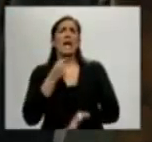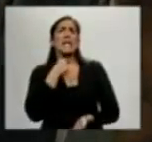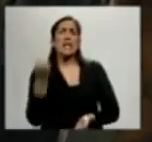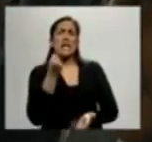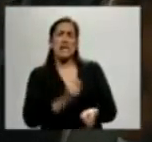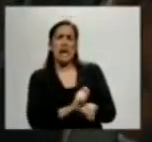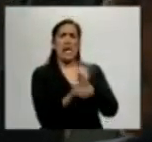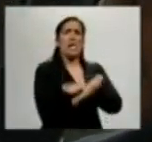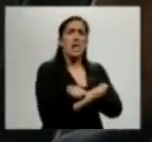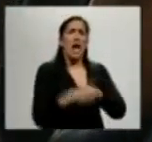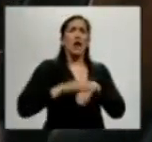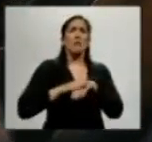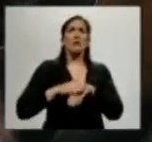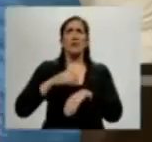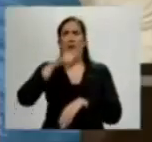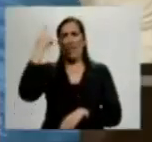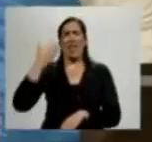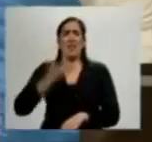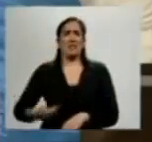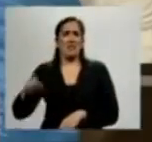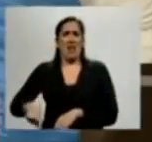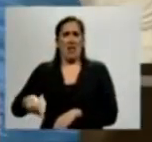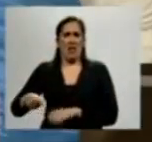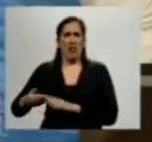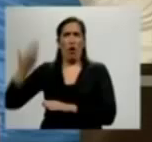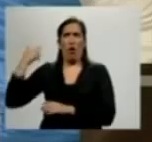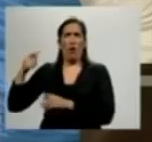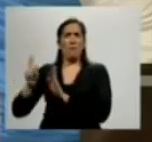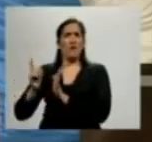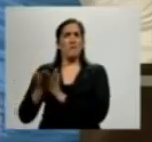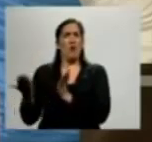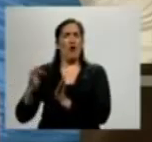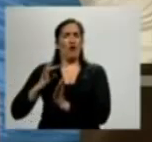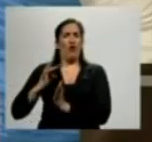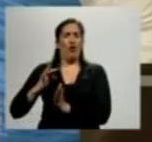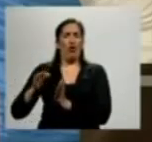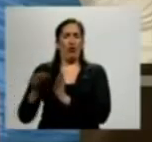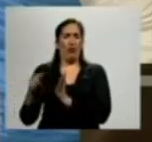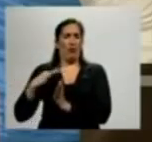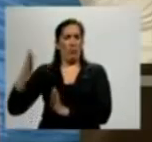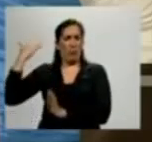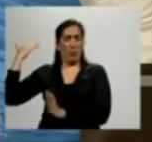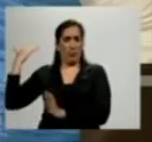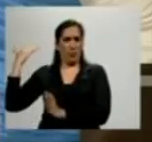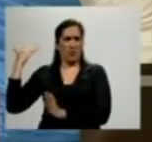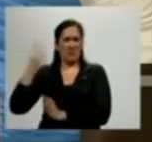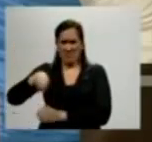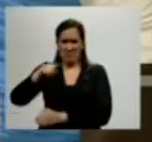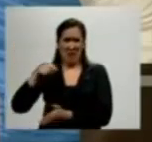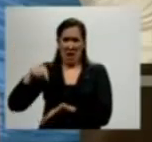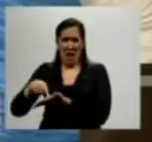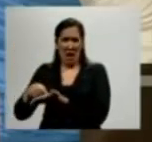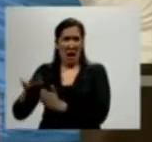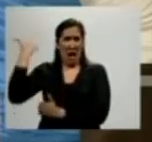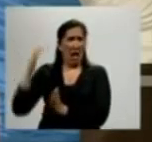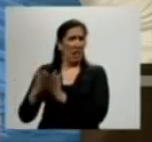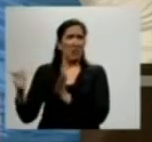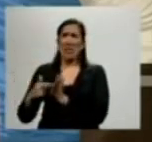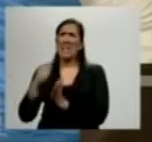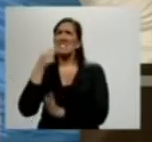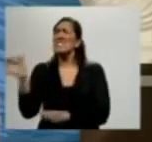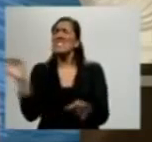de Lesarfiel. Bueno, quienes lo dicen no sabrían que jamás de Lesarfiel legisló sobre la responsabilidad